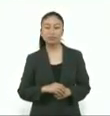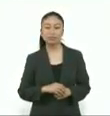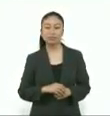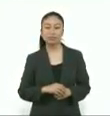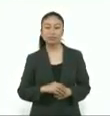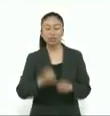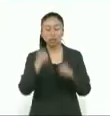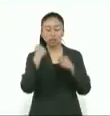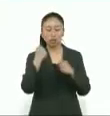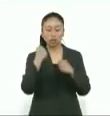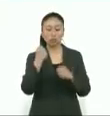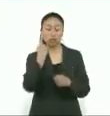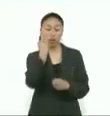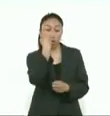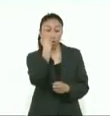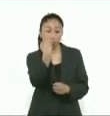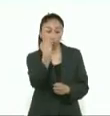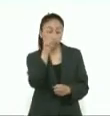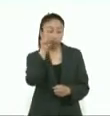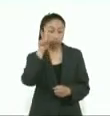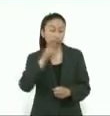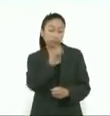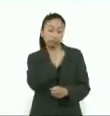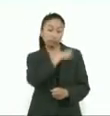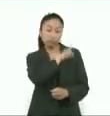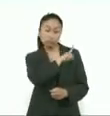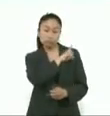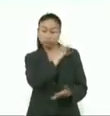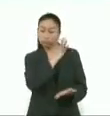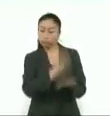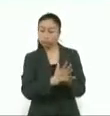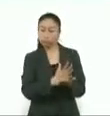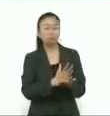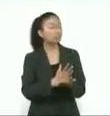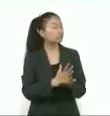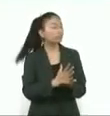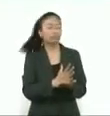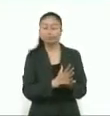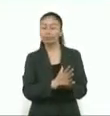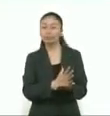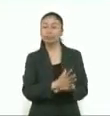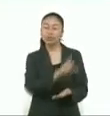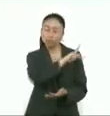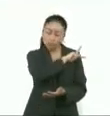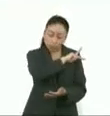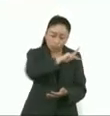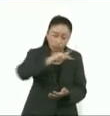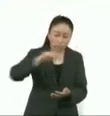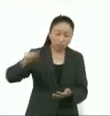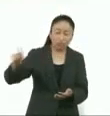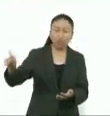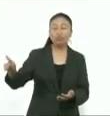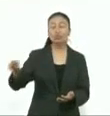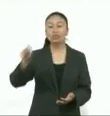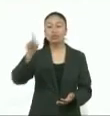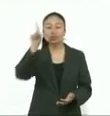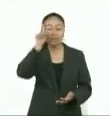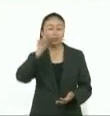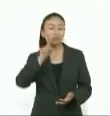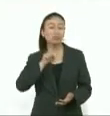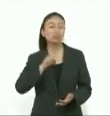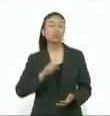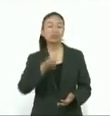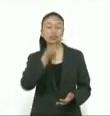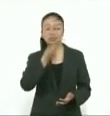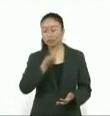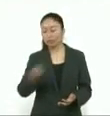una mujer tenga salud, es la lucha por el derecho a la salud para todas las mujeres, las